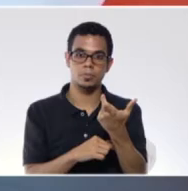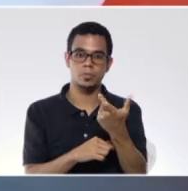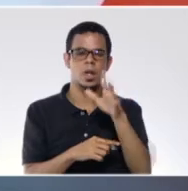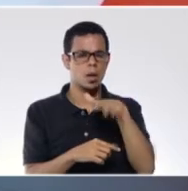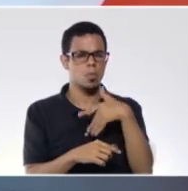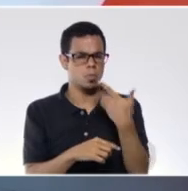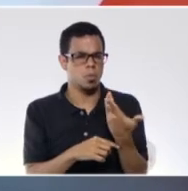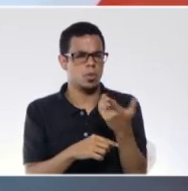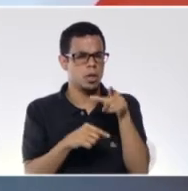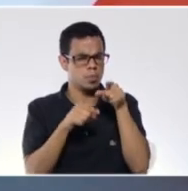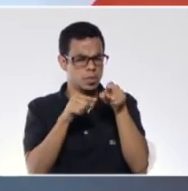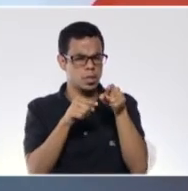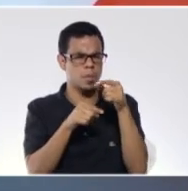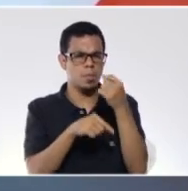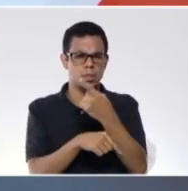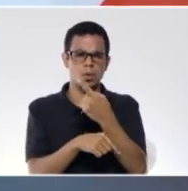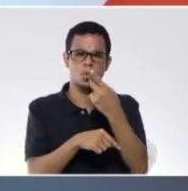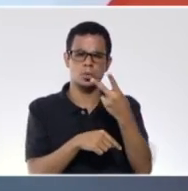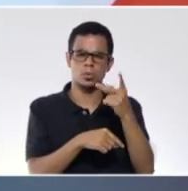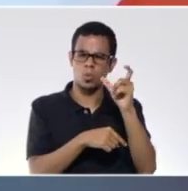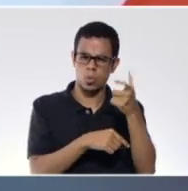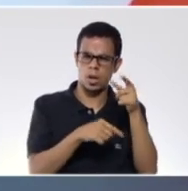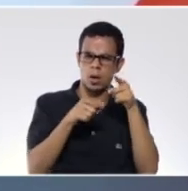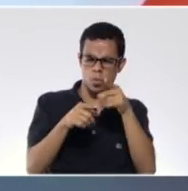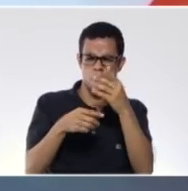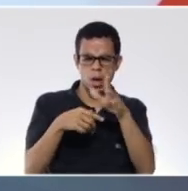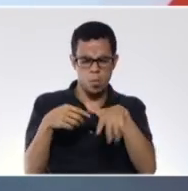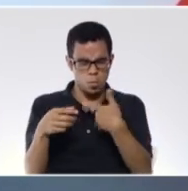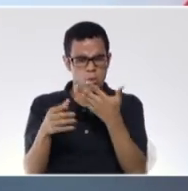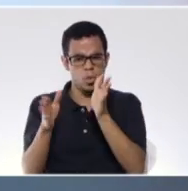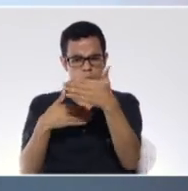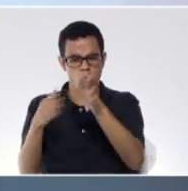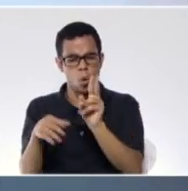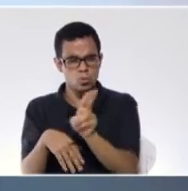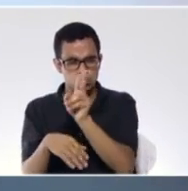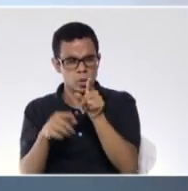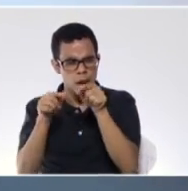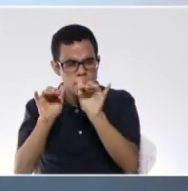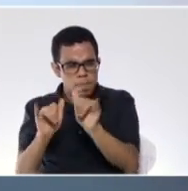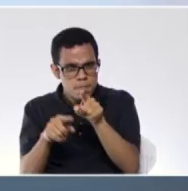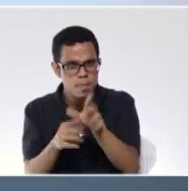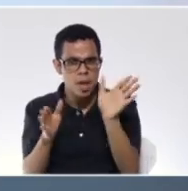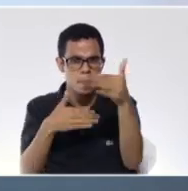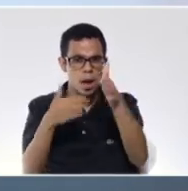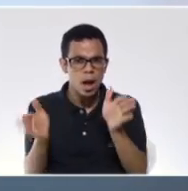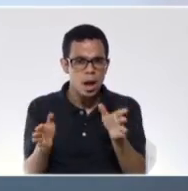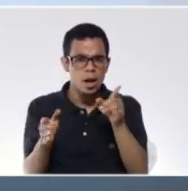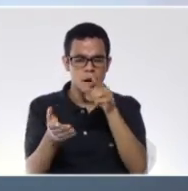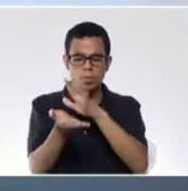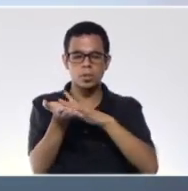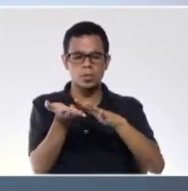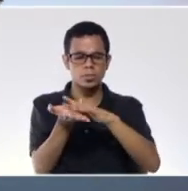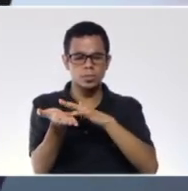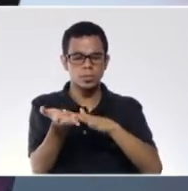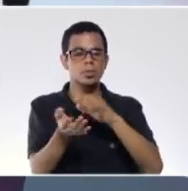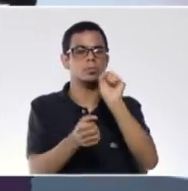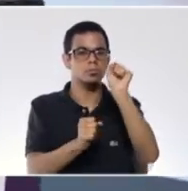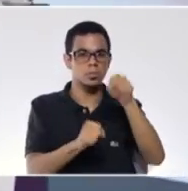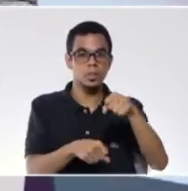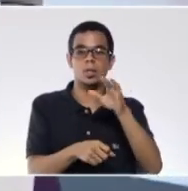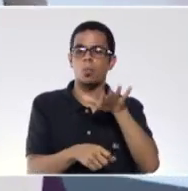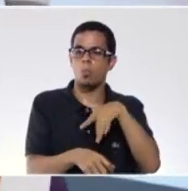llevar esas ecuaciones de primer grado, segundo grado aquí? Totalmente. Podemos utilizar, gracias a la caja aritmética, realizar